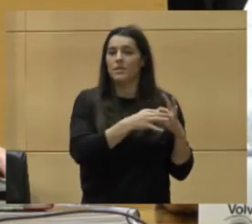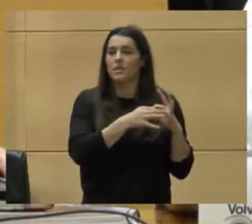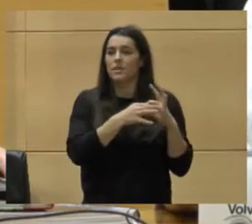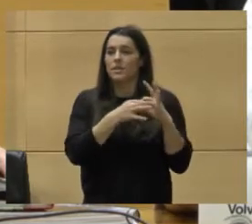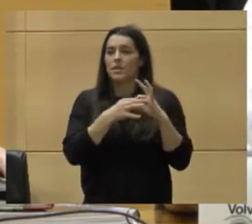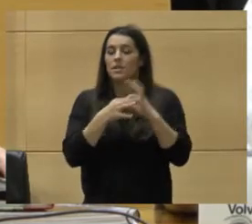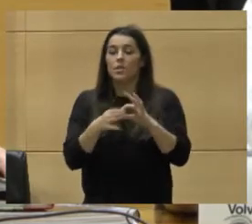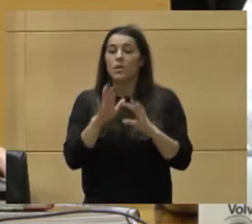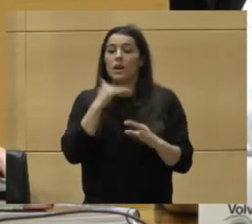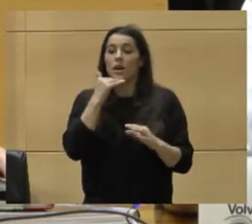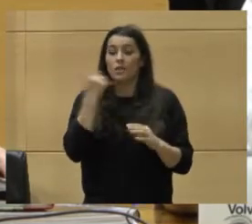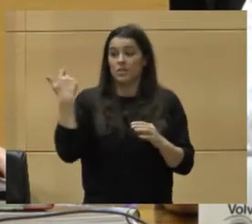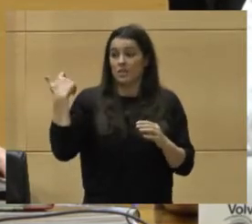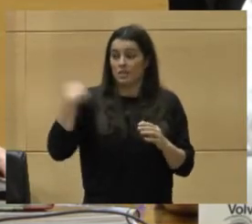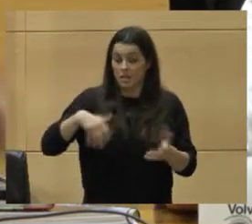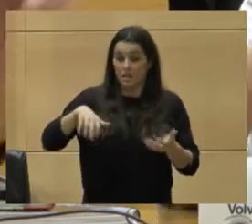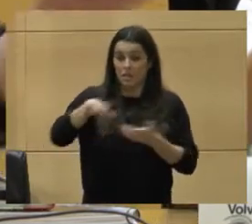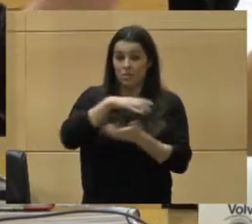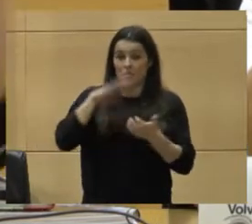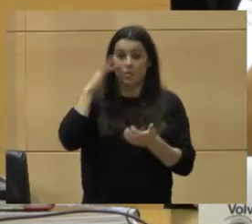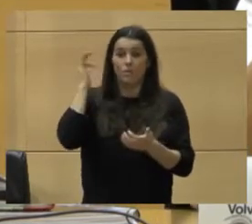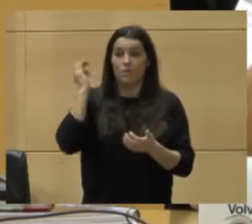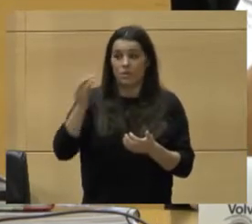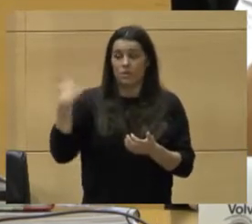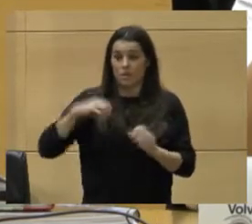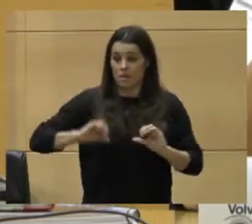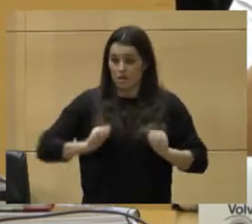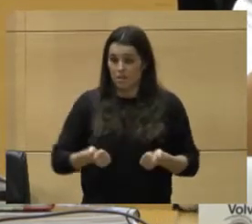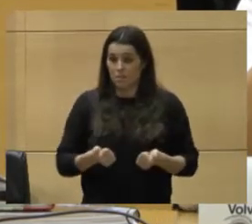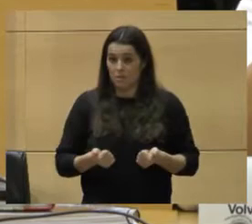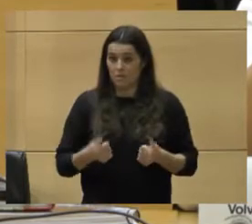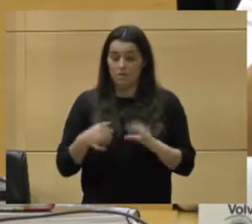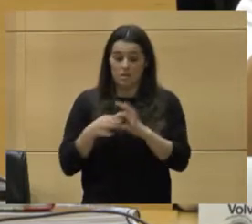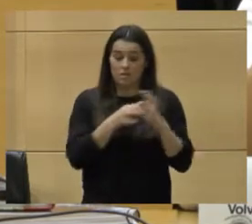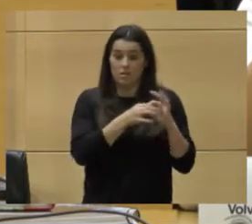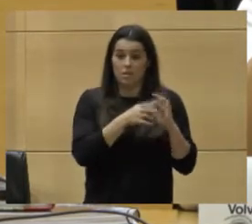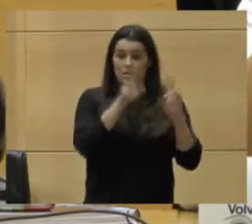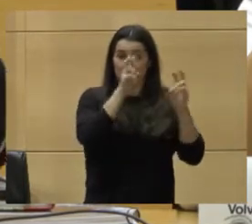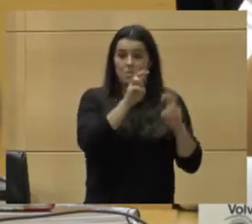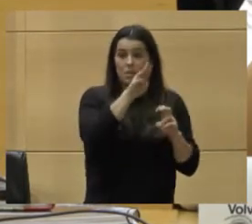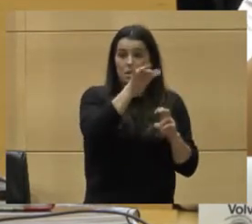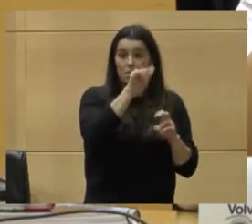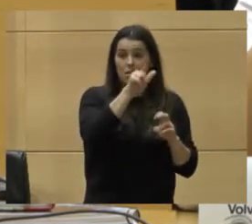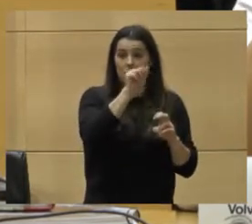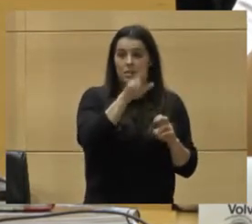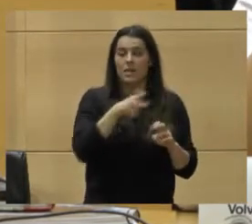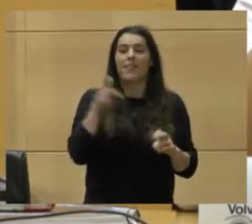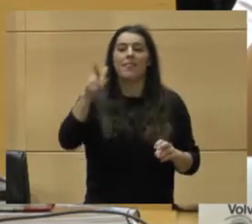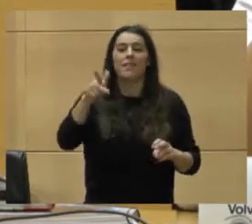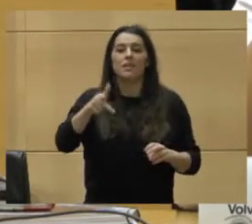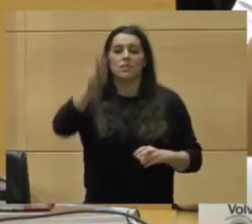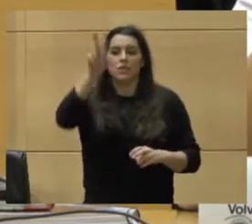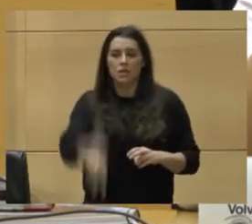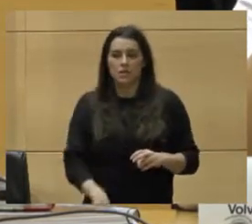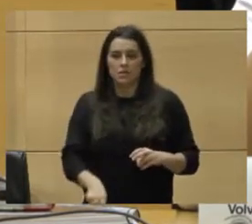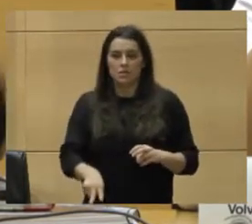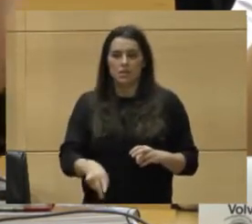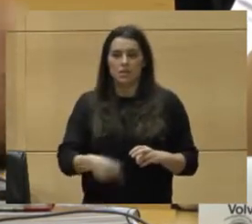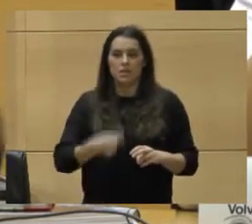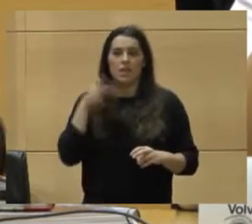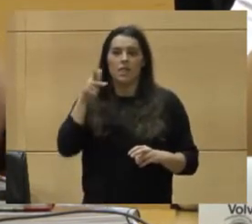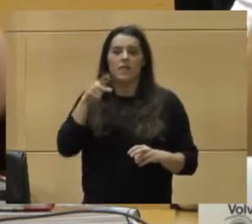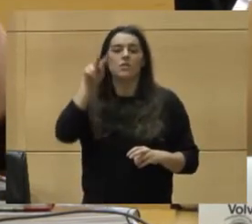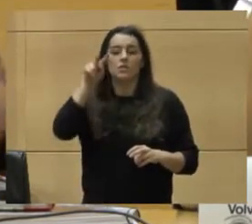la propia revolución francesa ya se empezó a hablar y que tiene conexión con algo que planteaba pilar que es el derecho a la existencia el derecho a la existencia